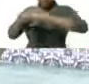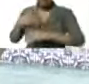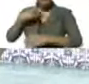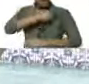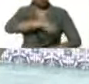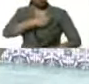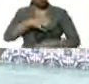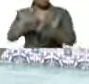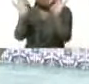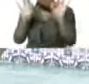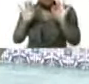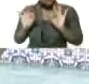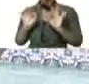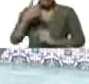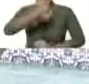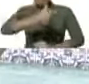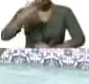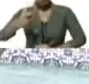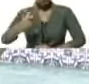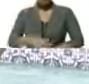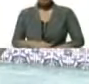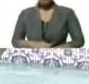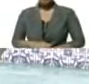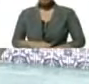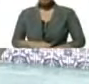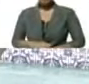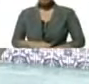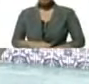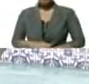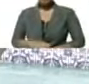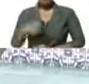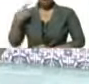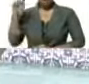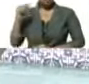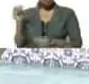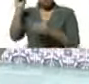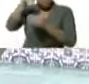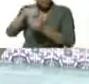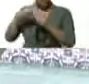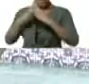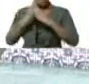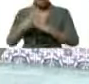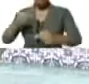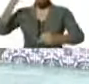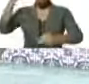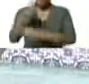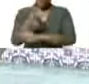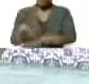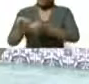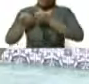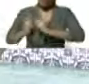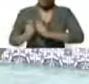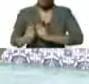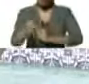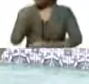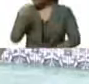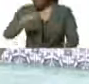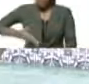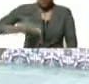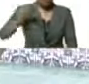protocolo especial para las personas que están en su domicilio. Deben tener un tratamiento muy